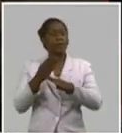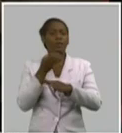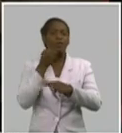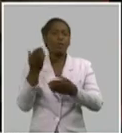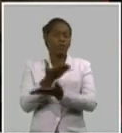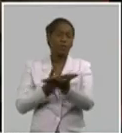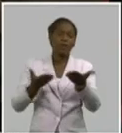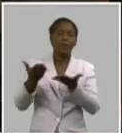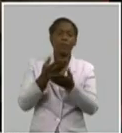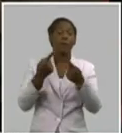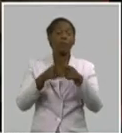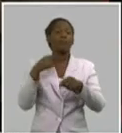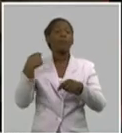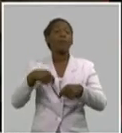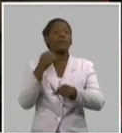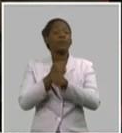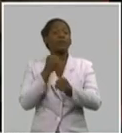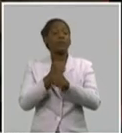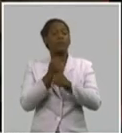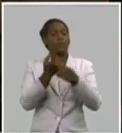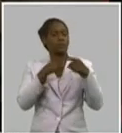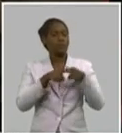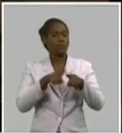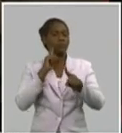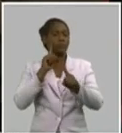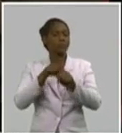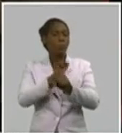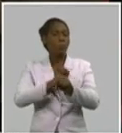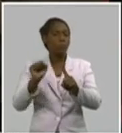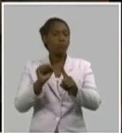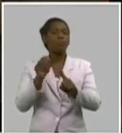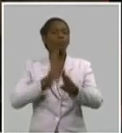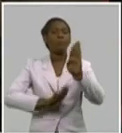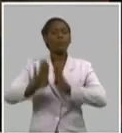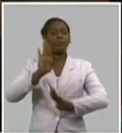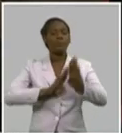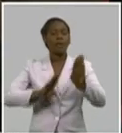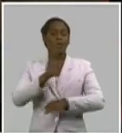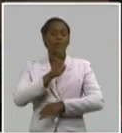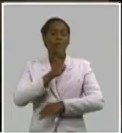trabajar unidos para lograr realmente la verdadera defensa de la Revolución Socialista.